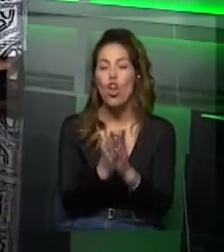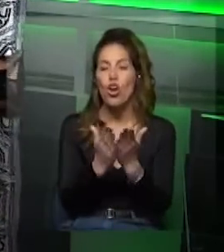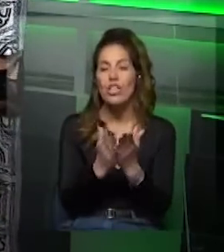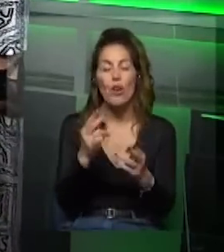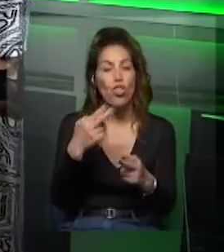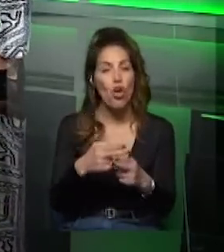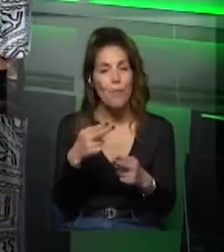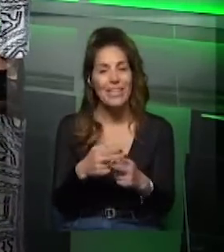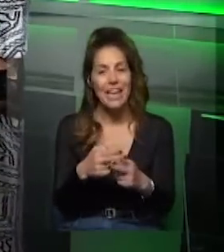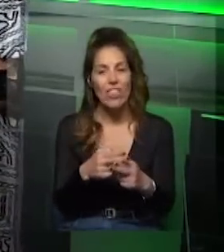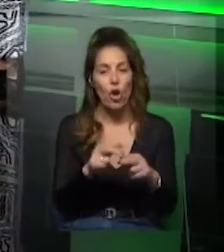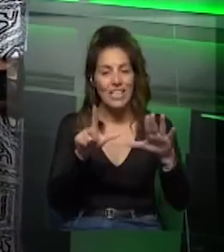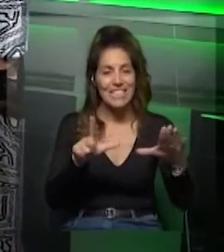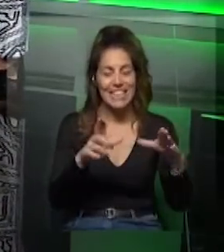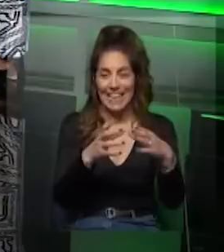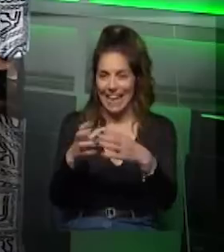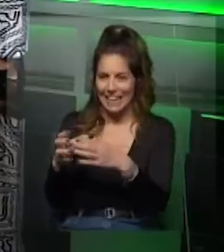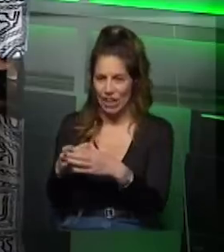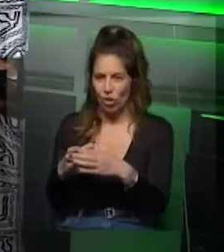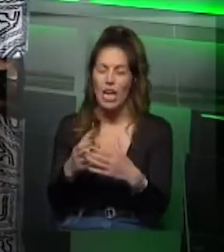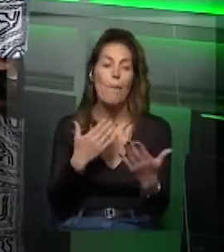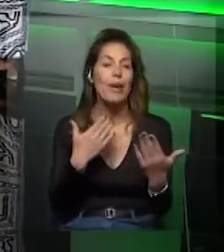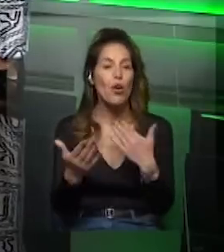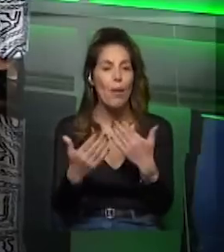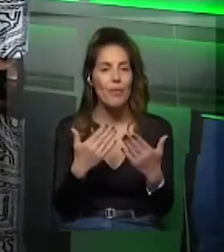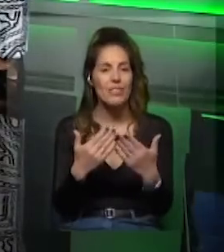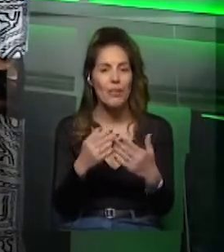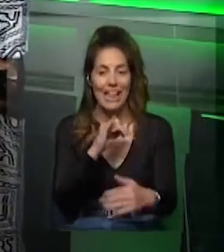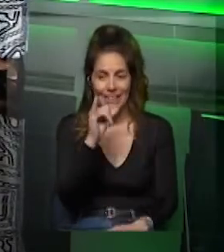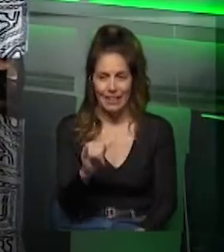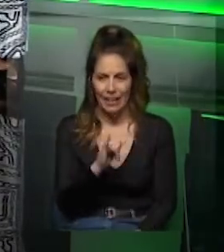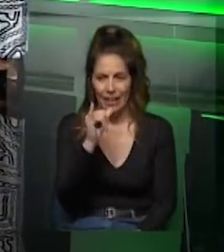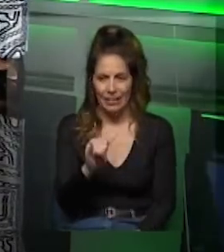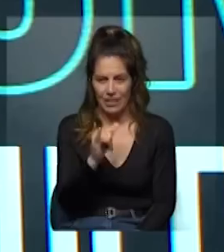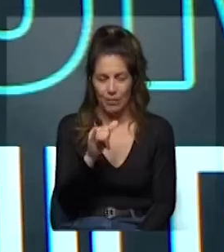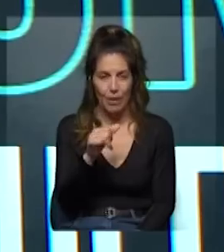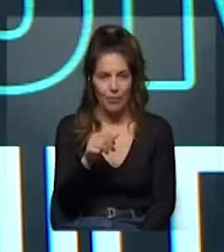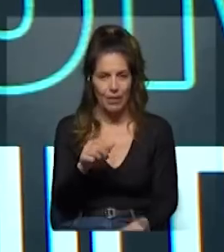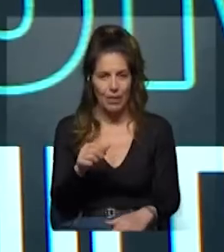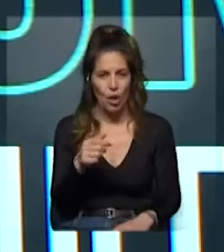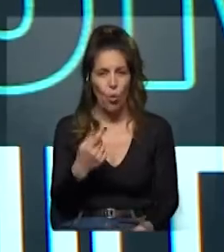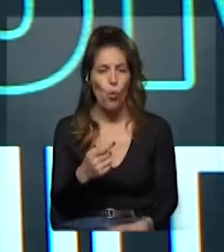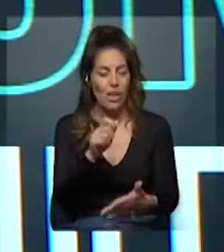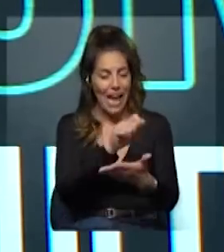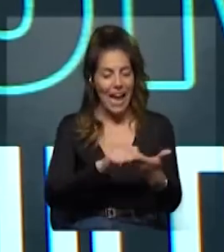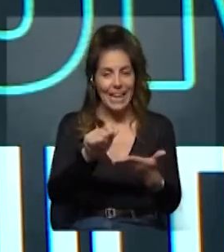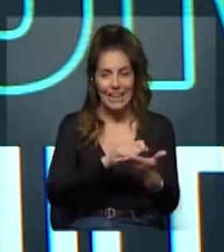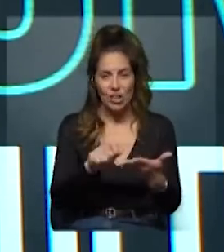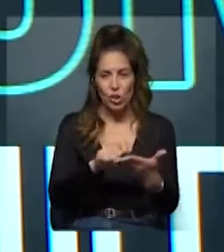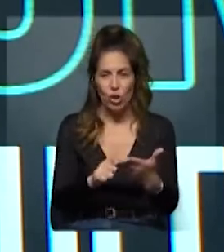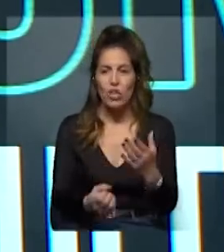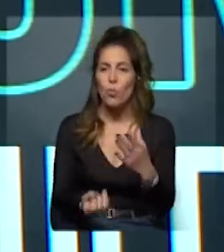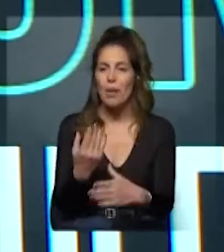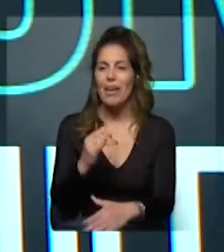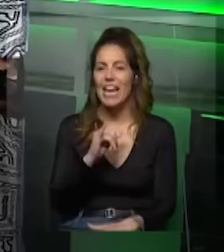nominados en todas las siete categorías pero ahora nos vamos a meter en narrativa hay una escritora con su novela debot que